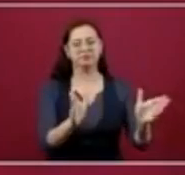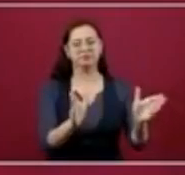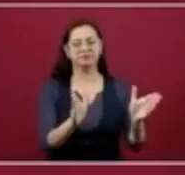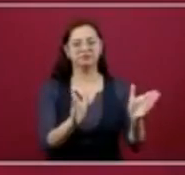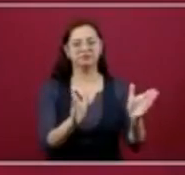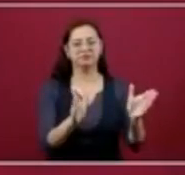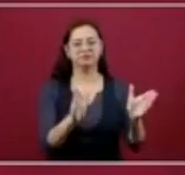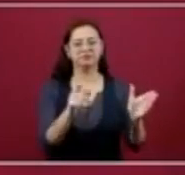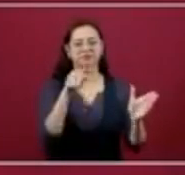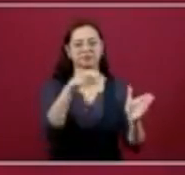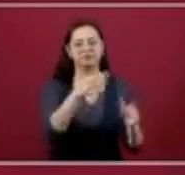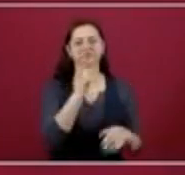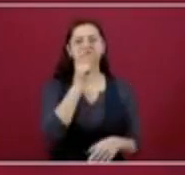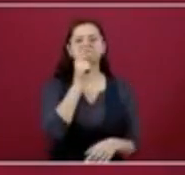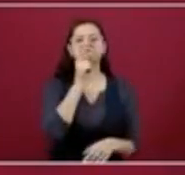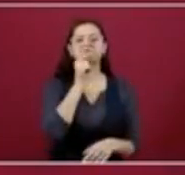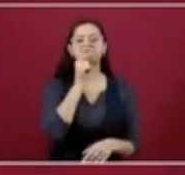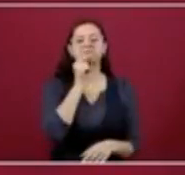la Policía